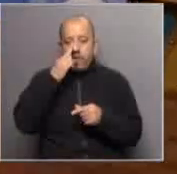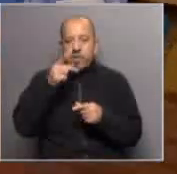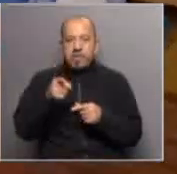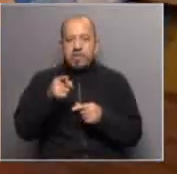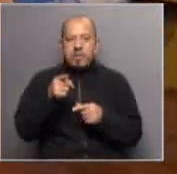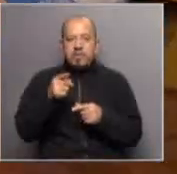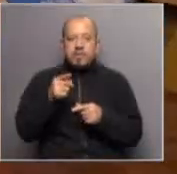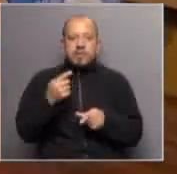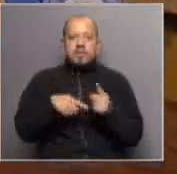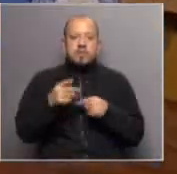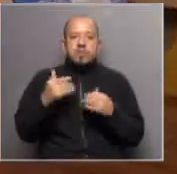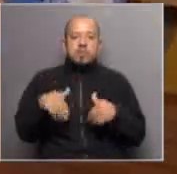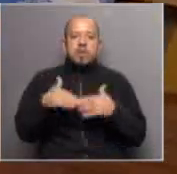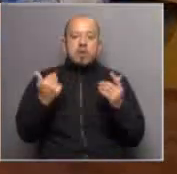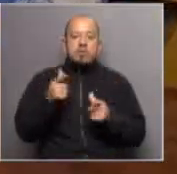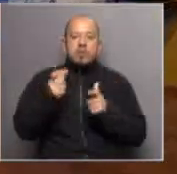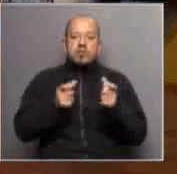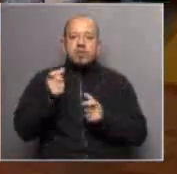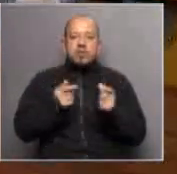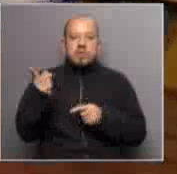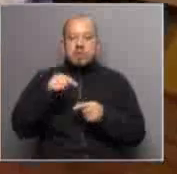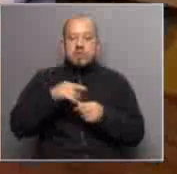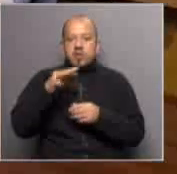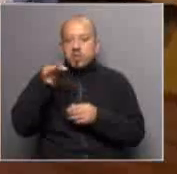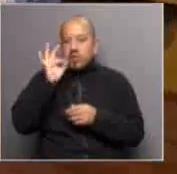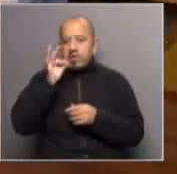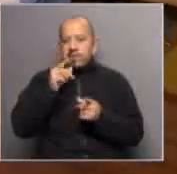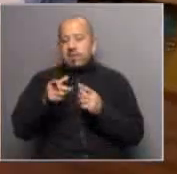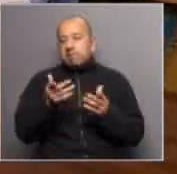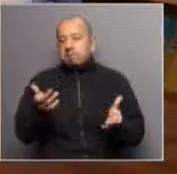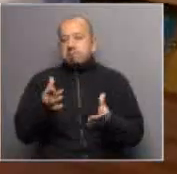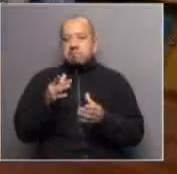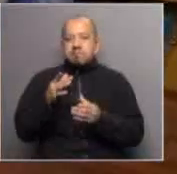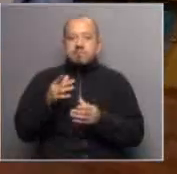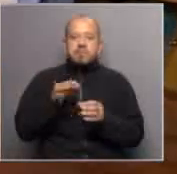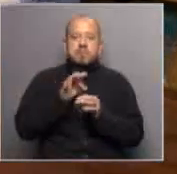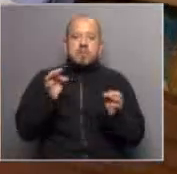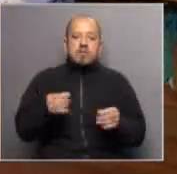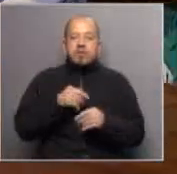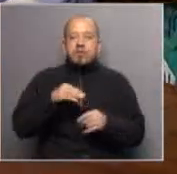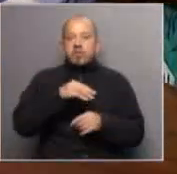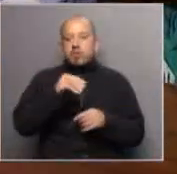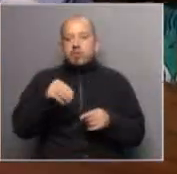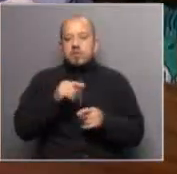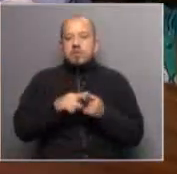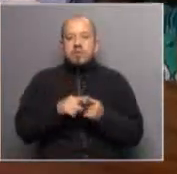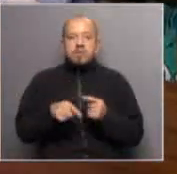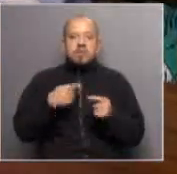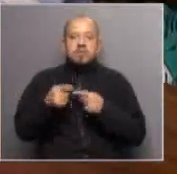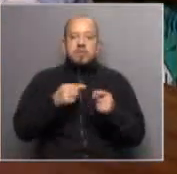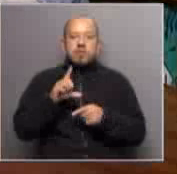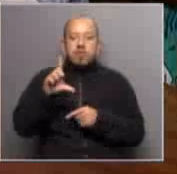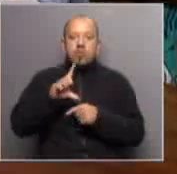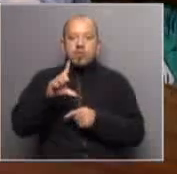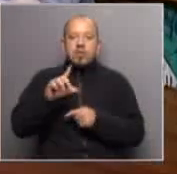bar, así que cualquier persona puede venir a cualquier hora y pedirse un café y comer algo dulce o comer algo salado y seguir tomando. Los lunes y